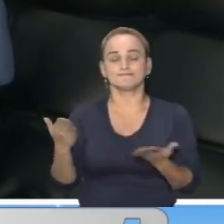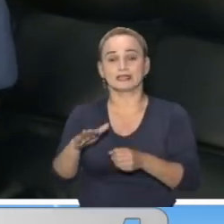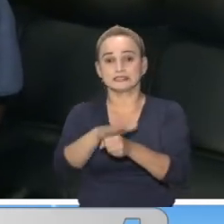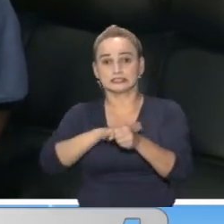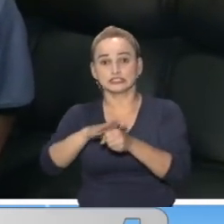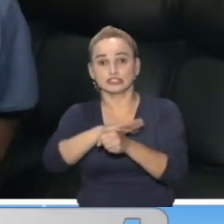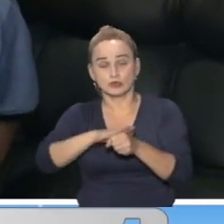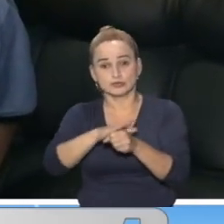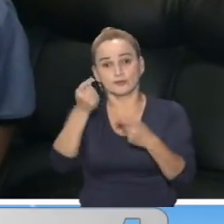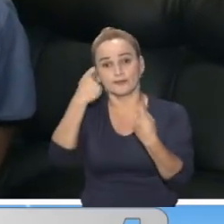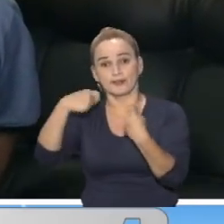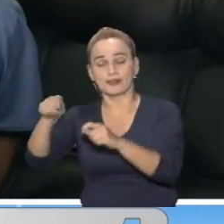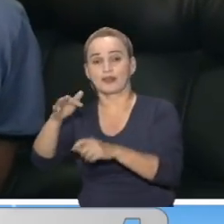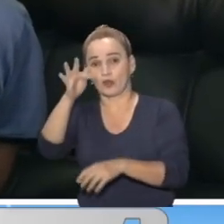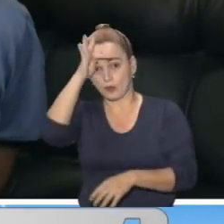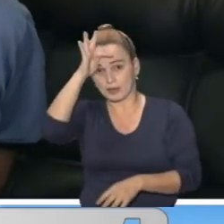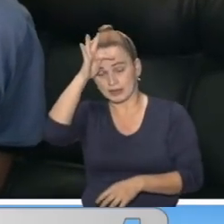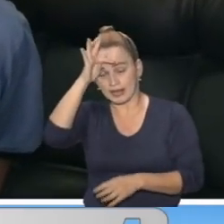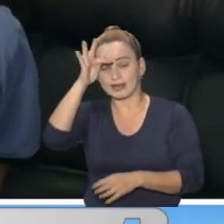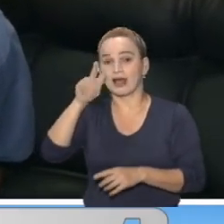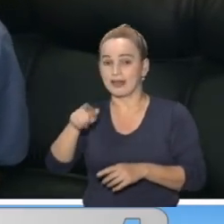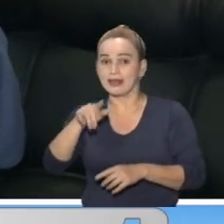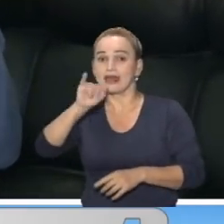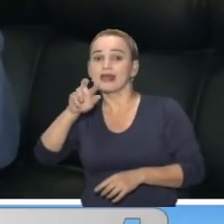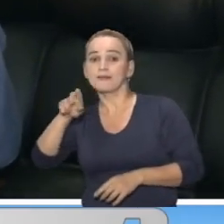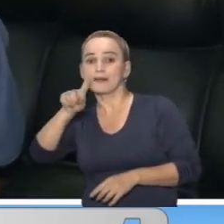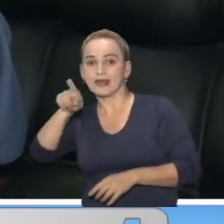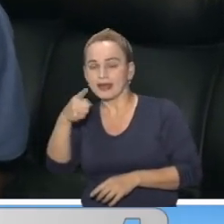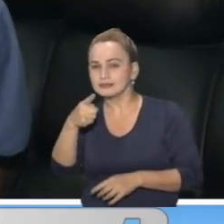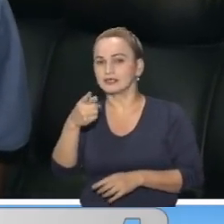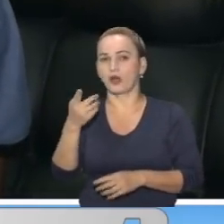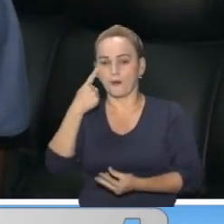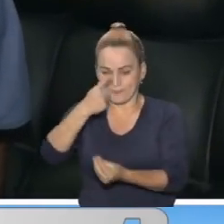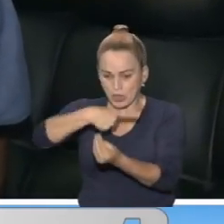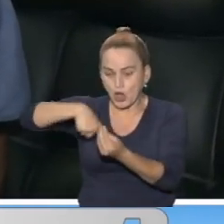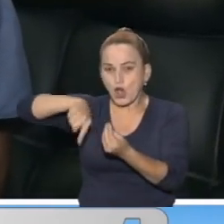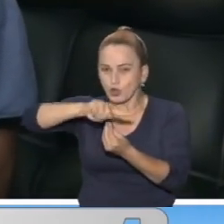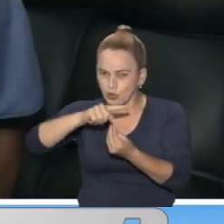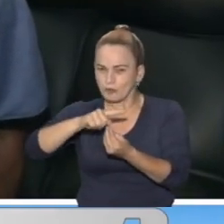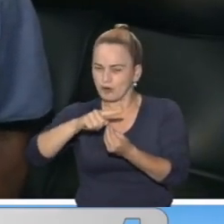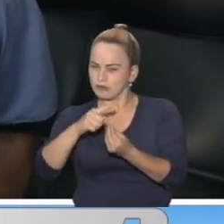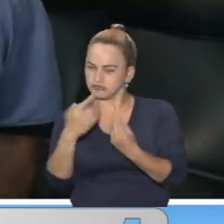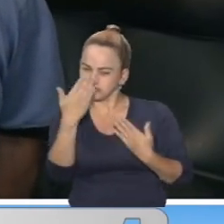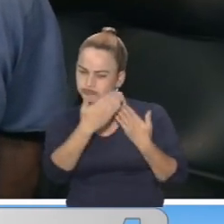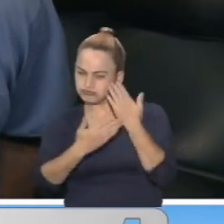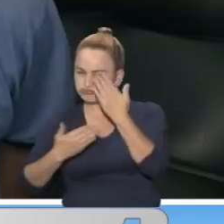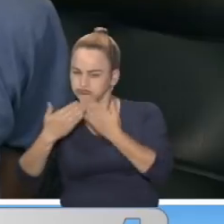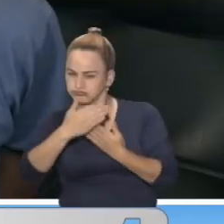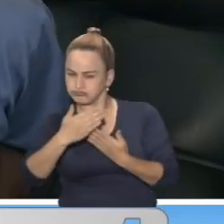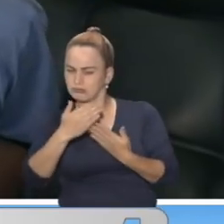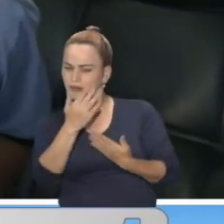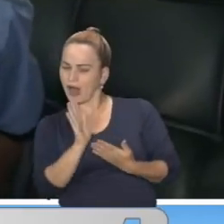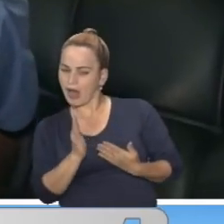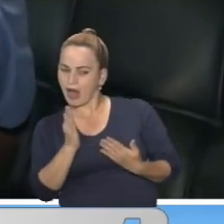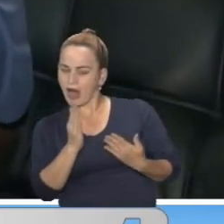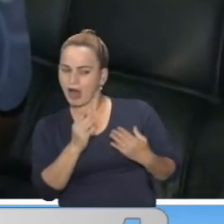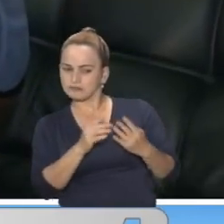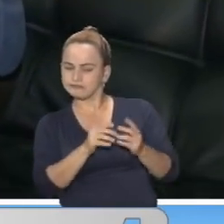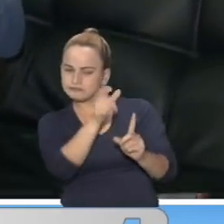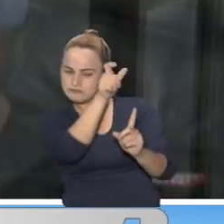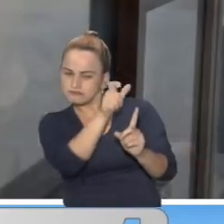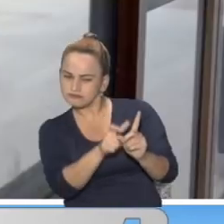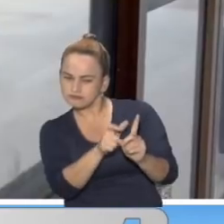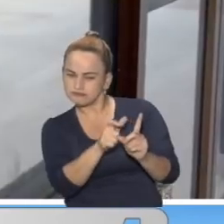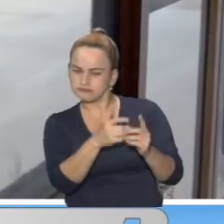Médico Imbanaco para que sea en esta IPS donde se conforme el comité científico que evalúa el caso de Víctor Escobar para